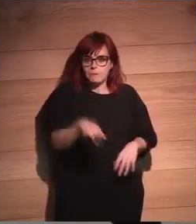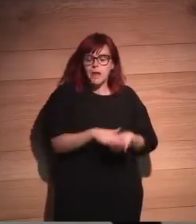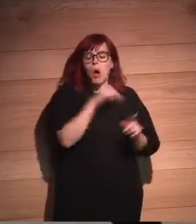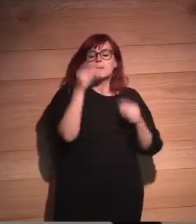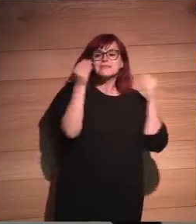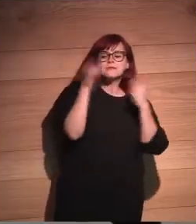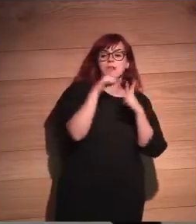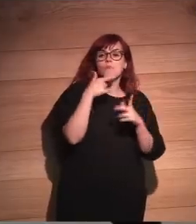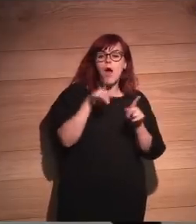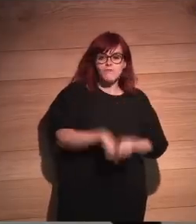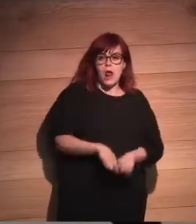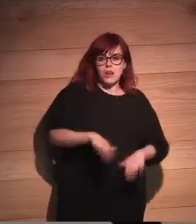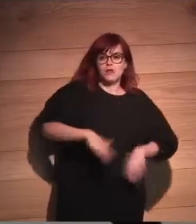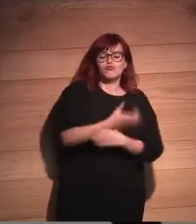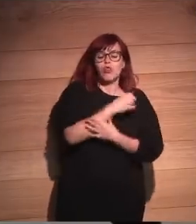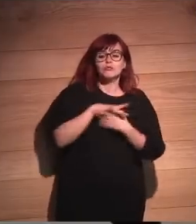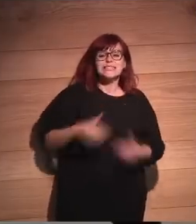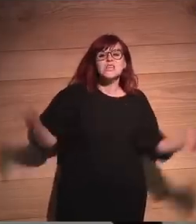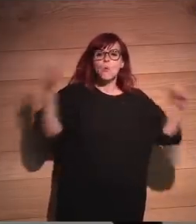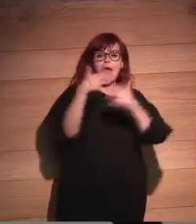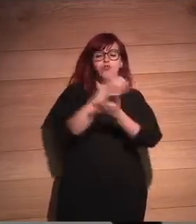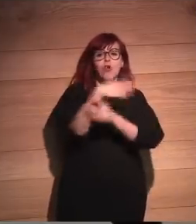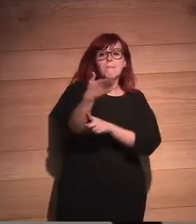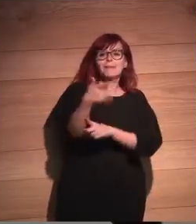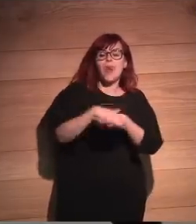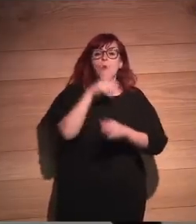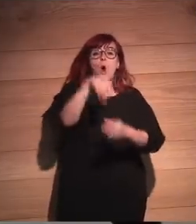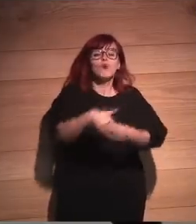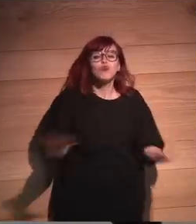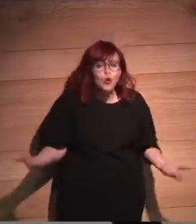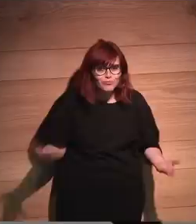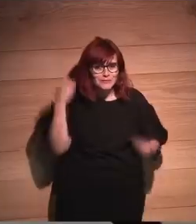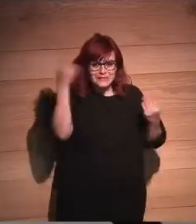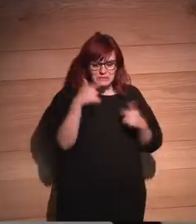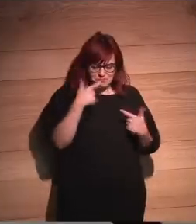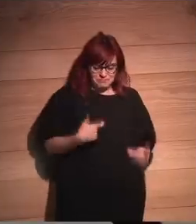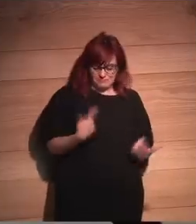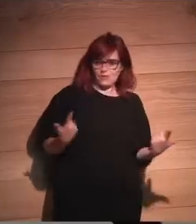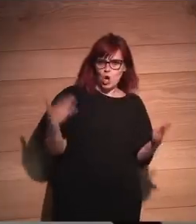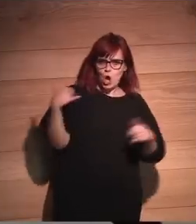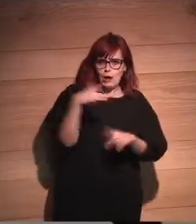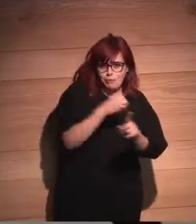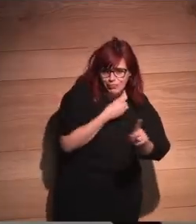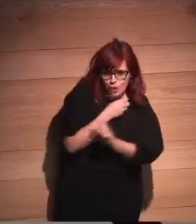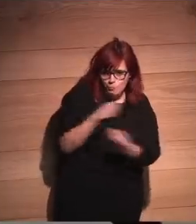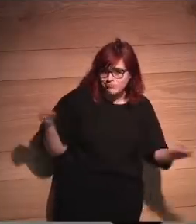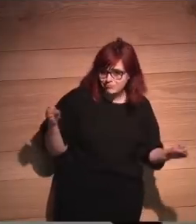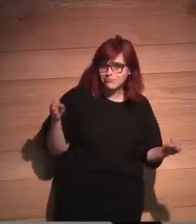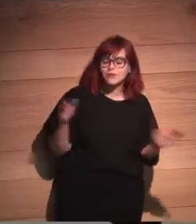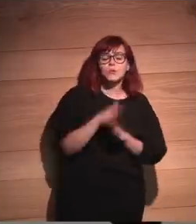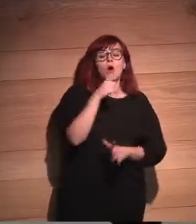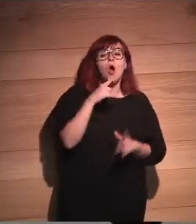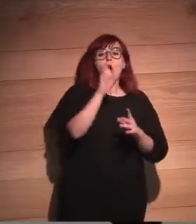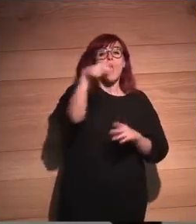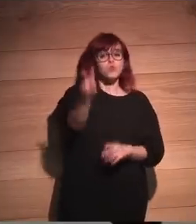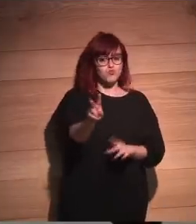gusta. Pero pensar que todos somos iguales, que una bandera, un voto, es un poco utópico. Y hay que recordar que